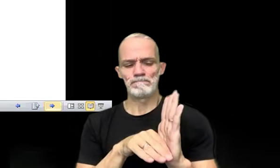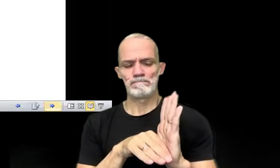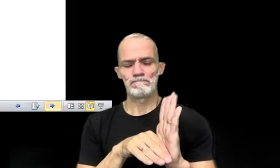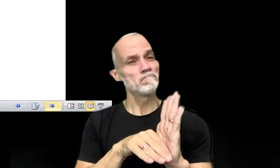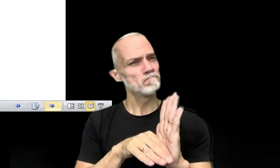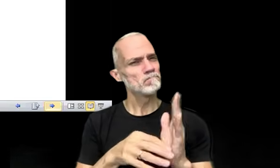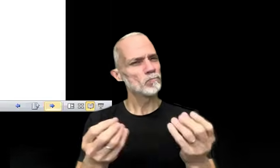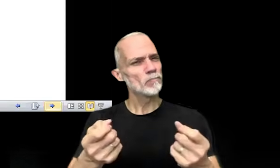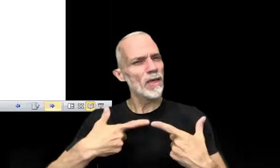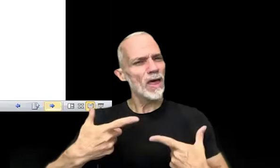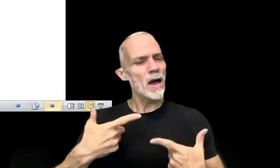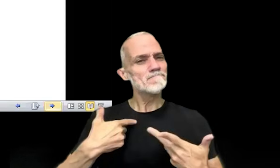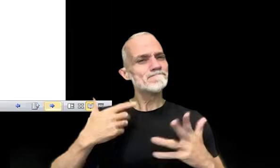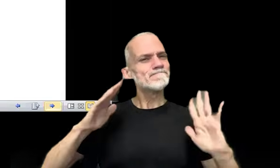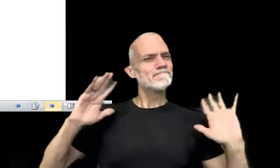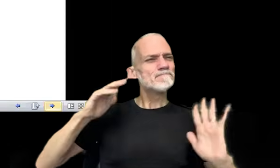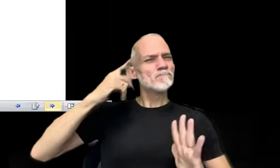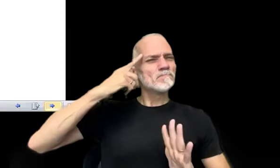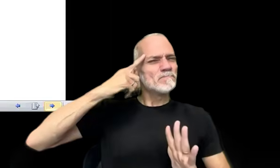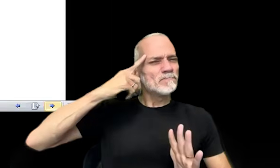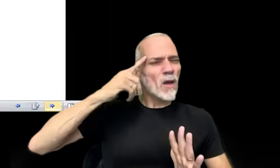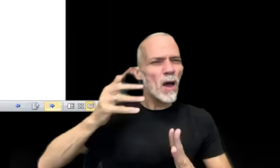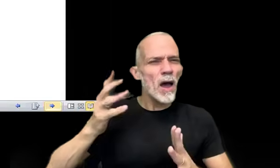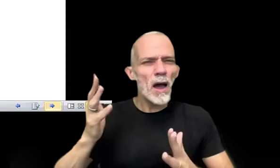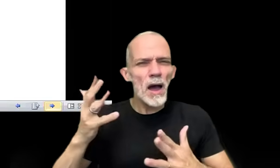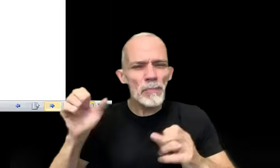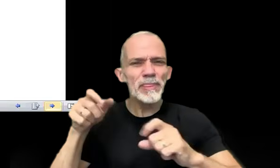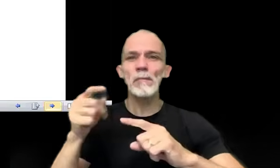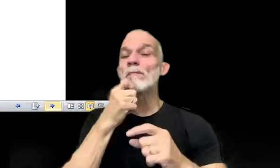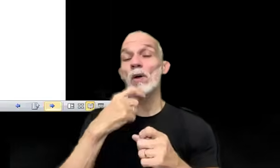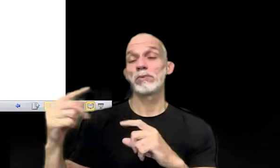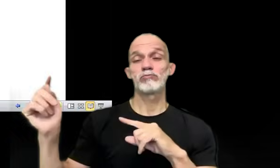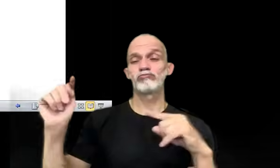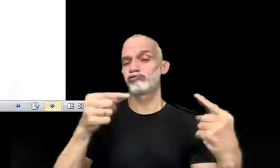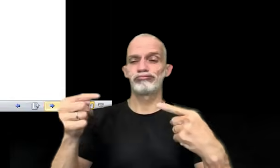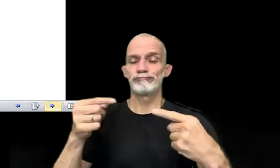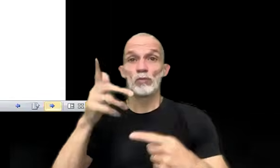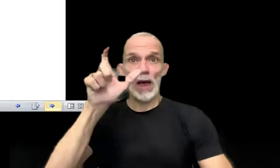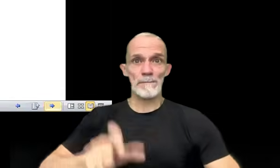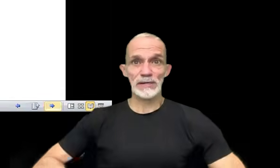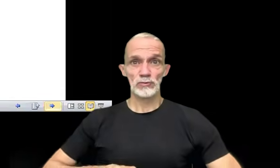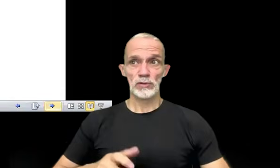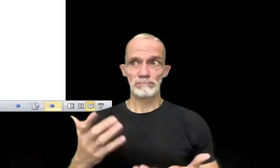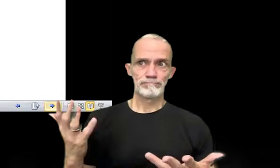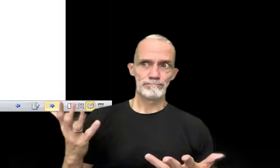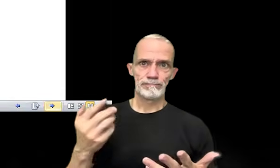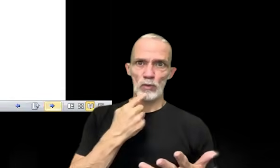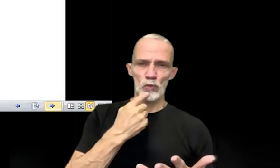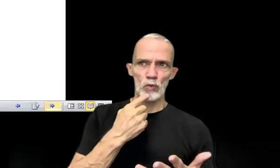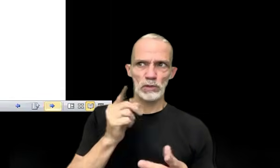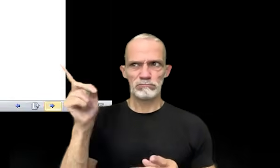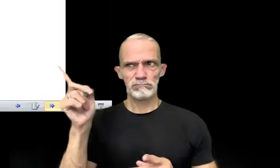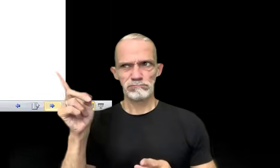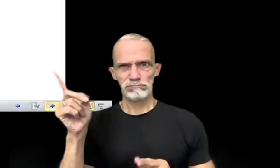da ciertas presunciones, nos dice que cuando haya un conflicto, ¿sí? Que cuando una persona